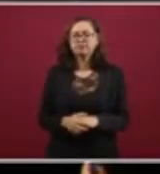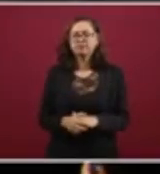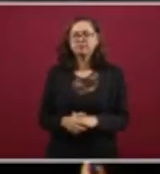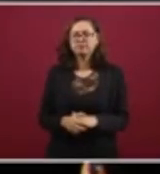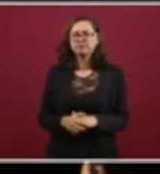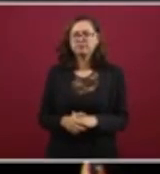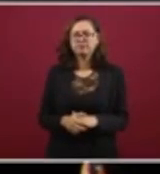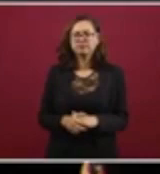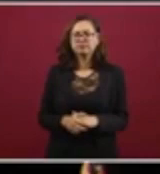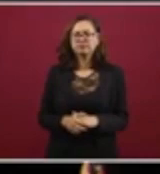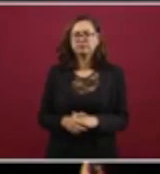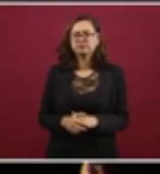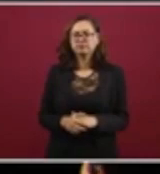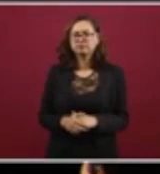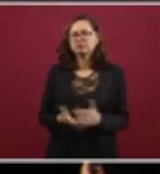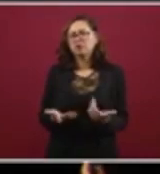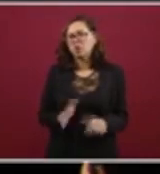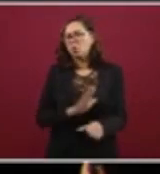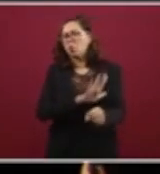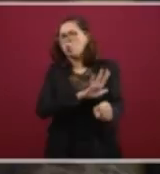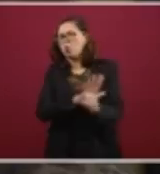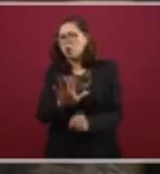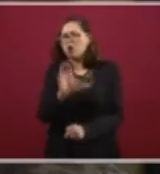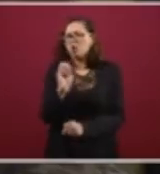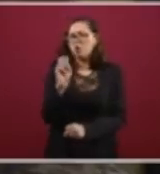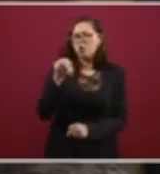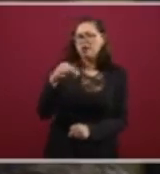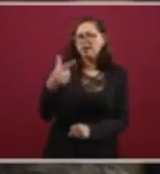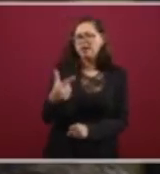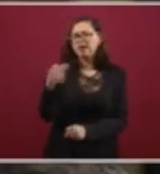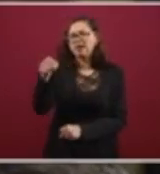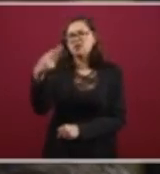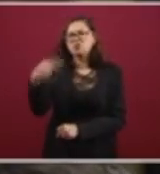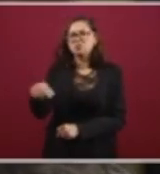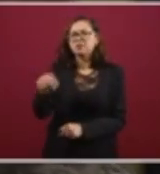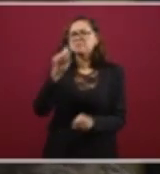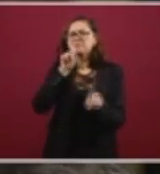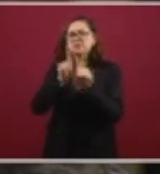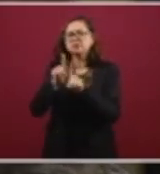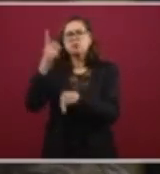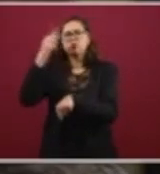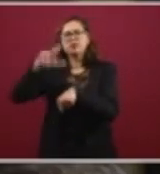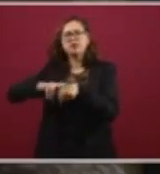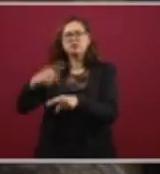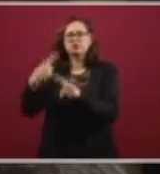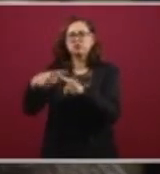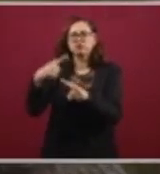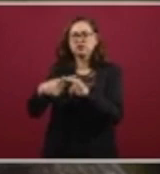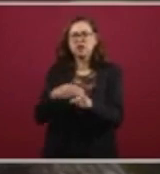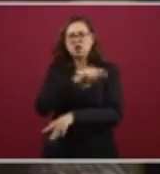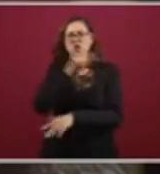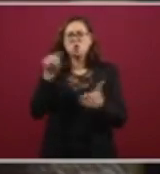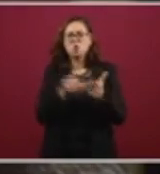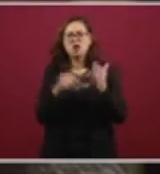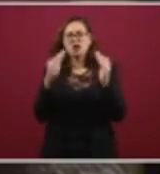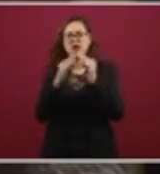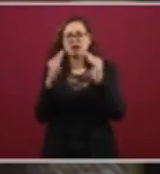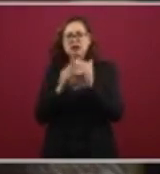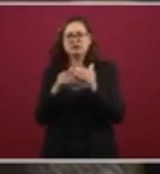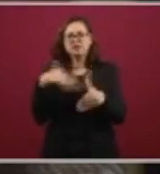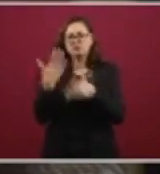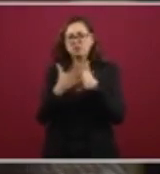el nombre de las ONGs y sus titulares, y si podemos conocer los inmuebles que estarán en